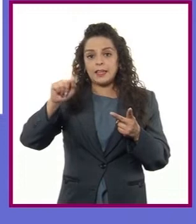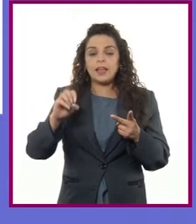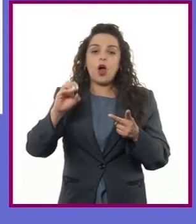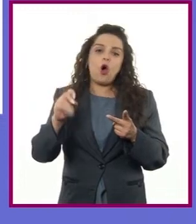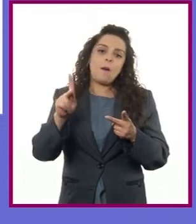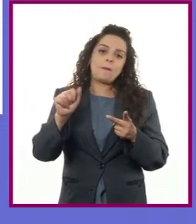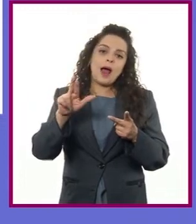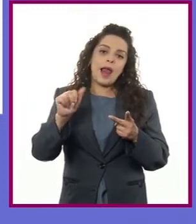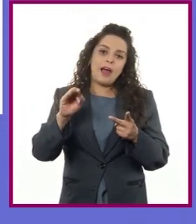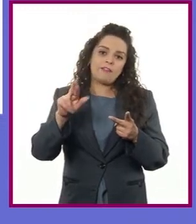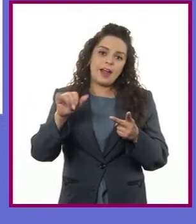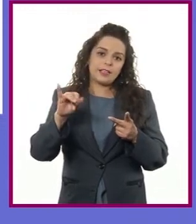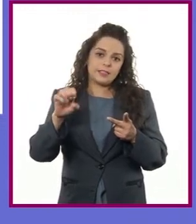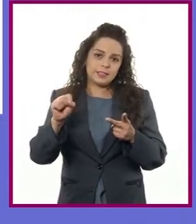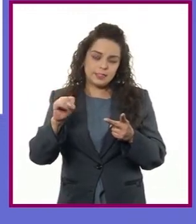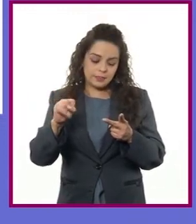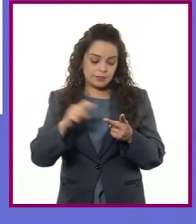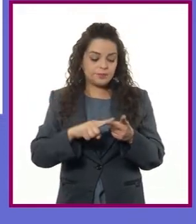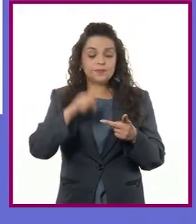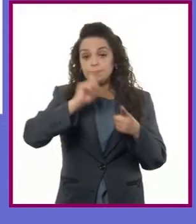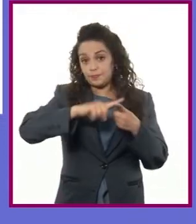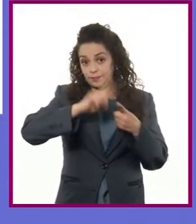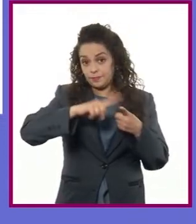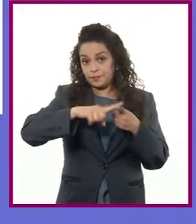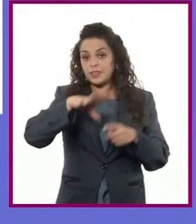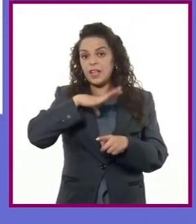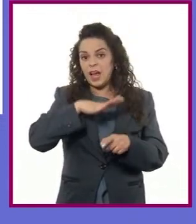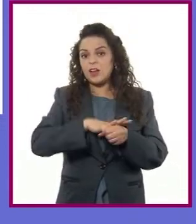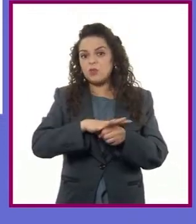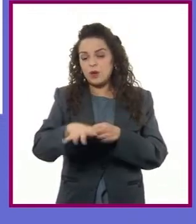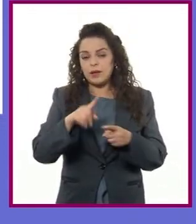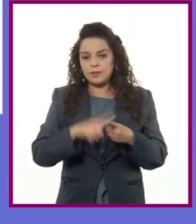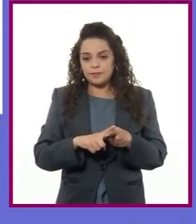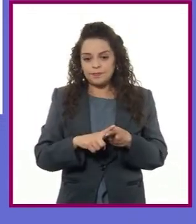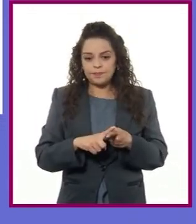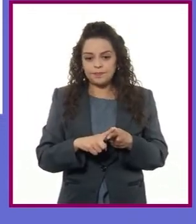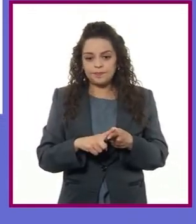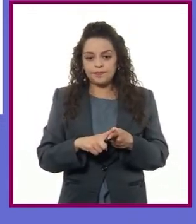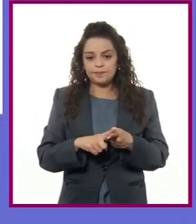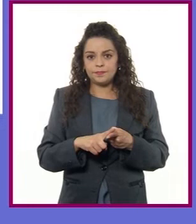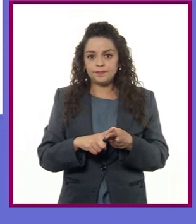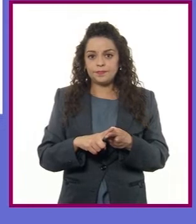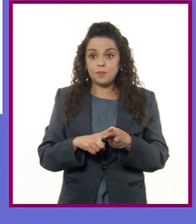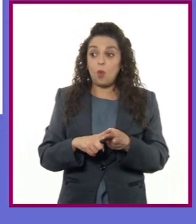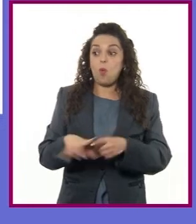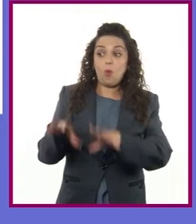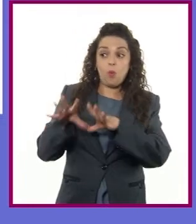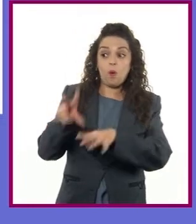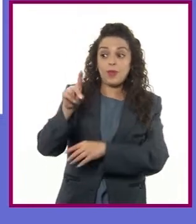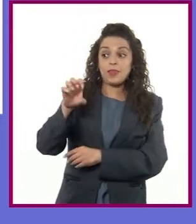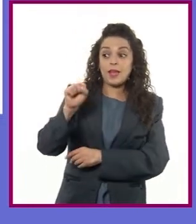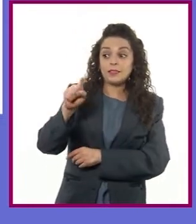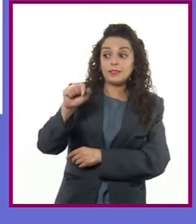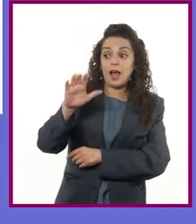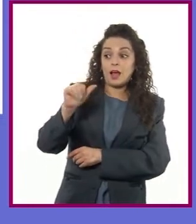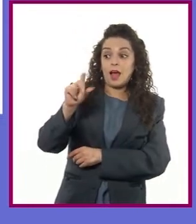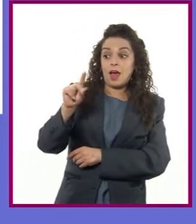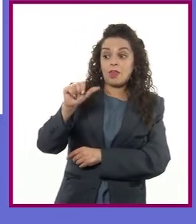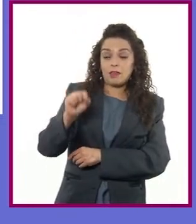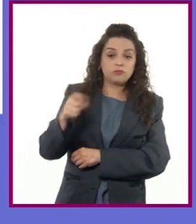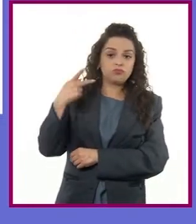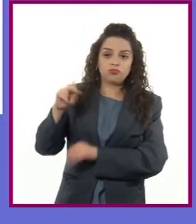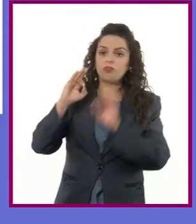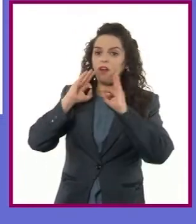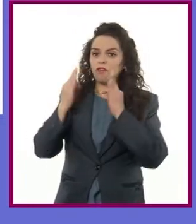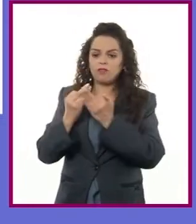de las citas directas o textuales tenemos las destacadas, que se presentan en una forma